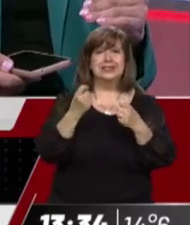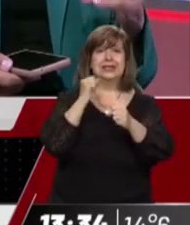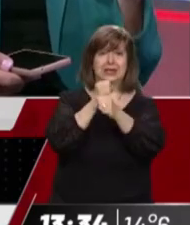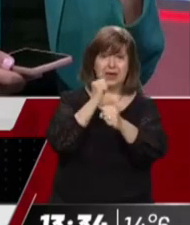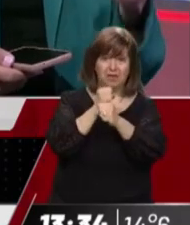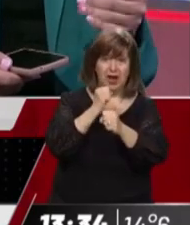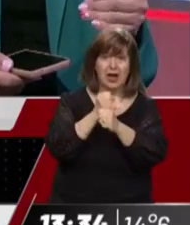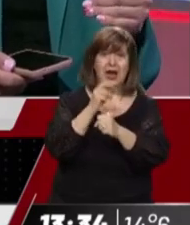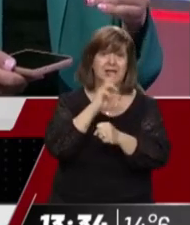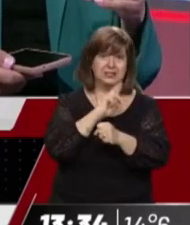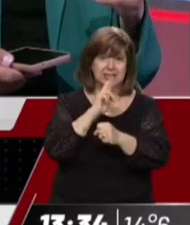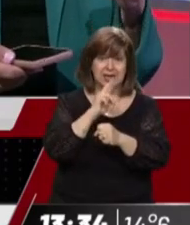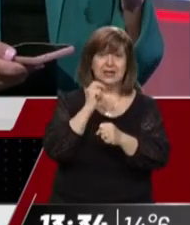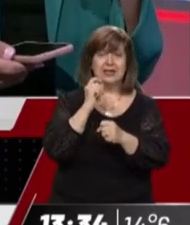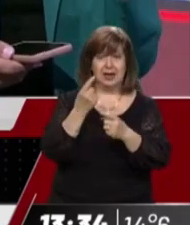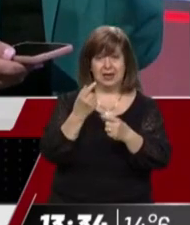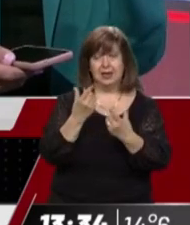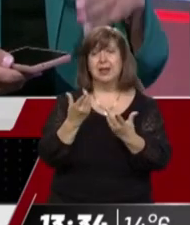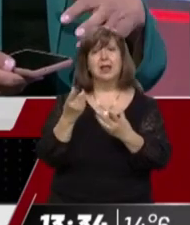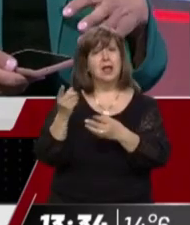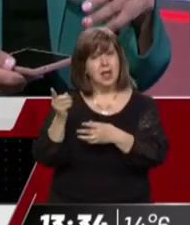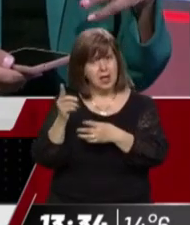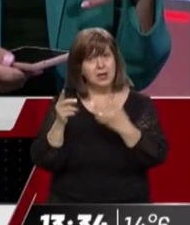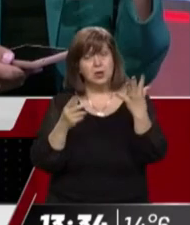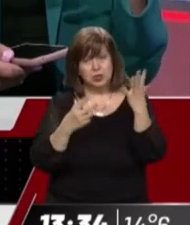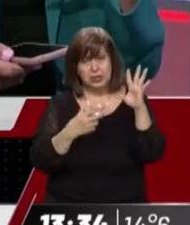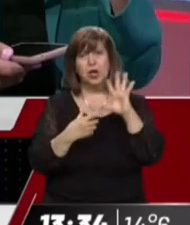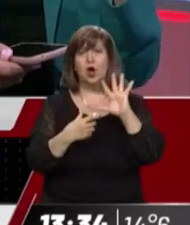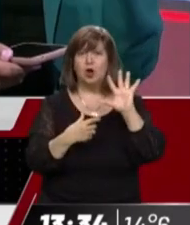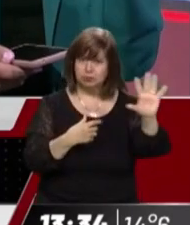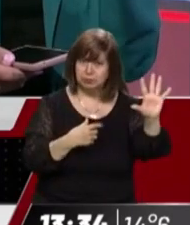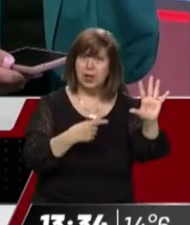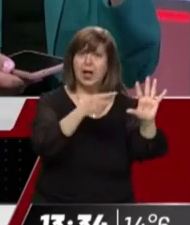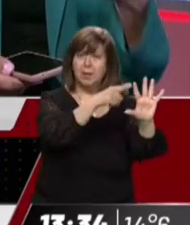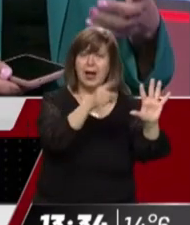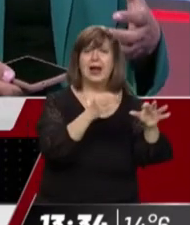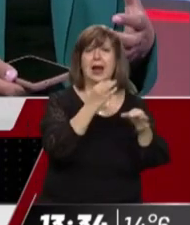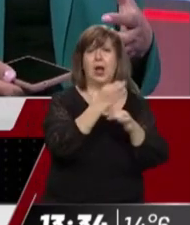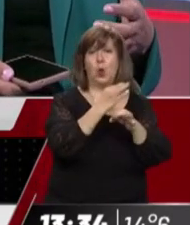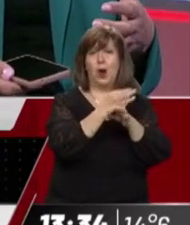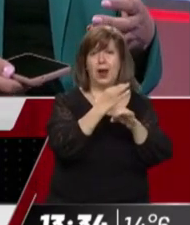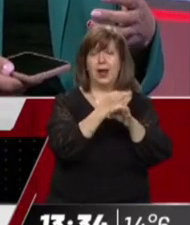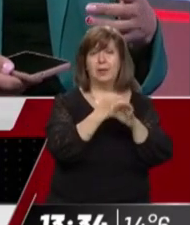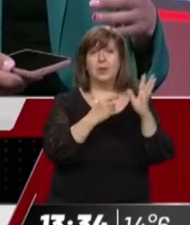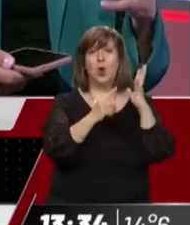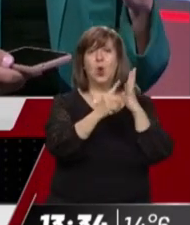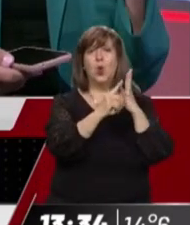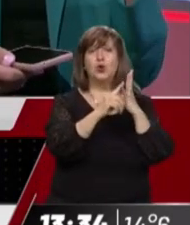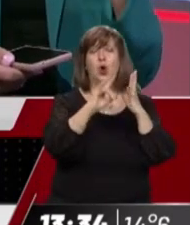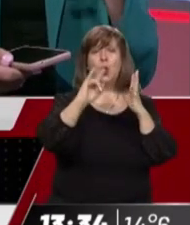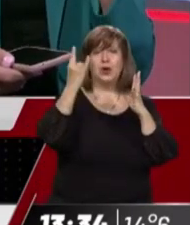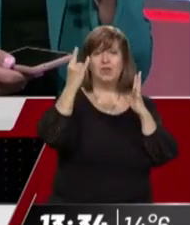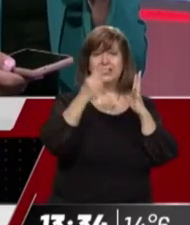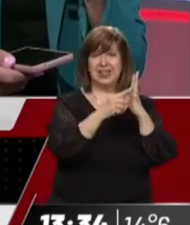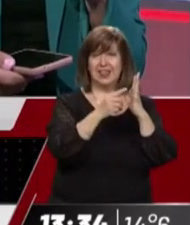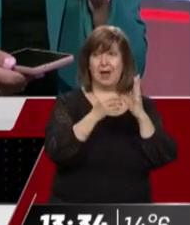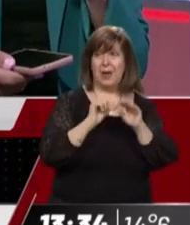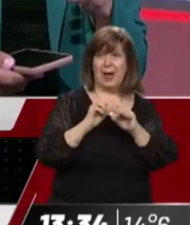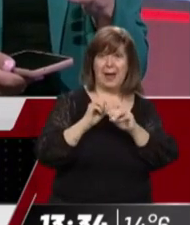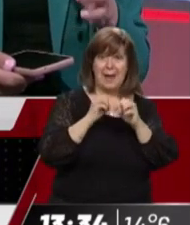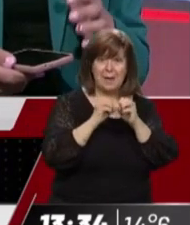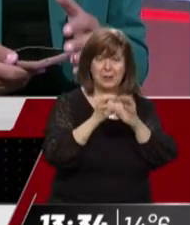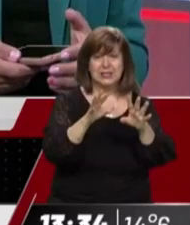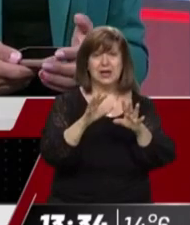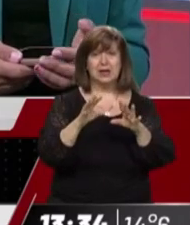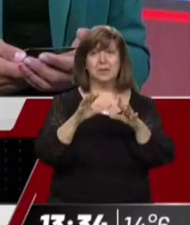chicos terminaron yendo al colegio, les va muy bien, uno de ellos está por empezar la universidad, o sea, ha sido muy constante